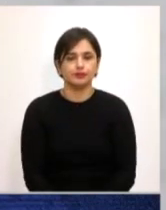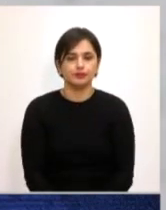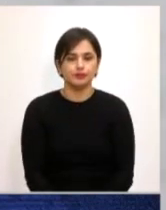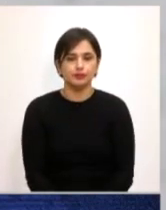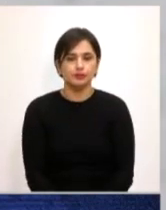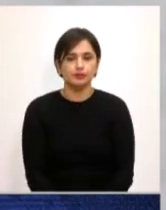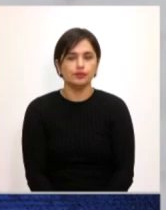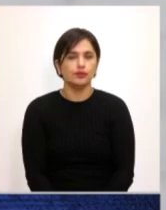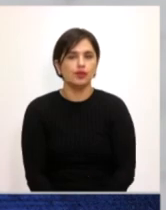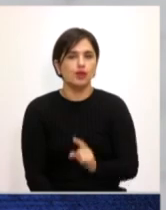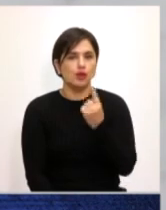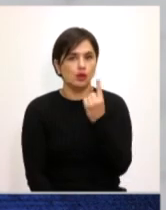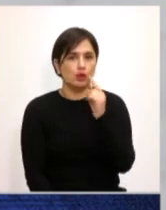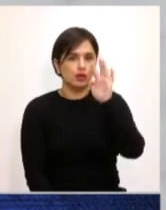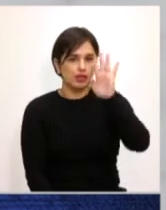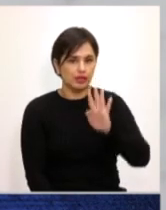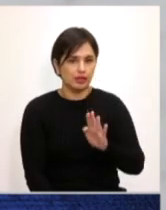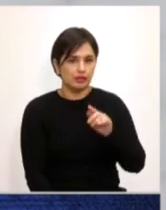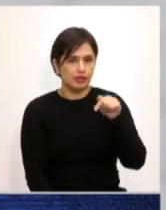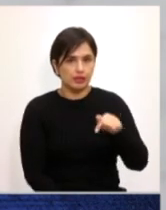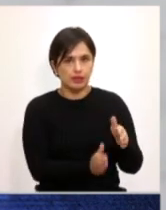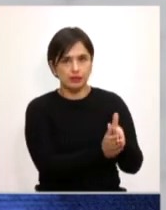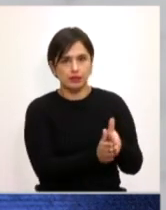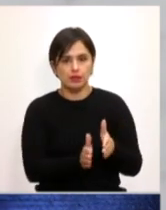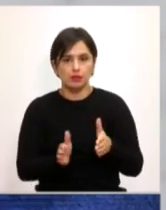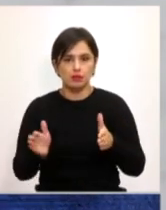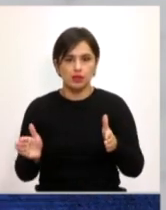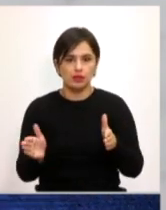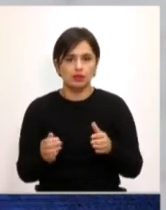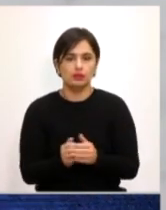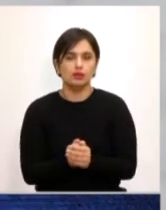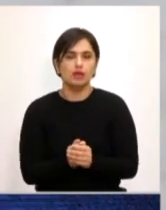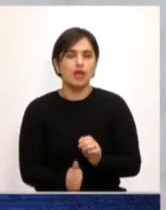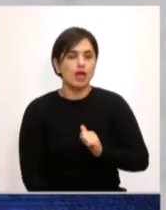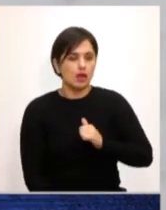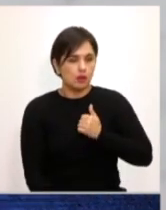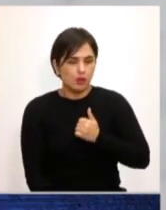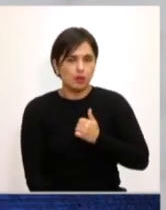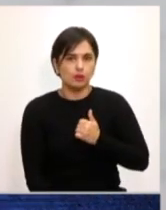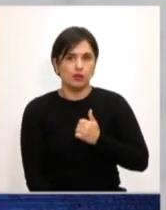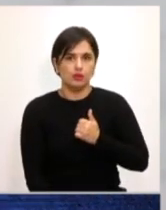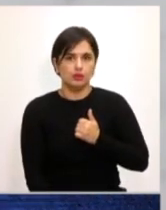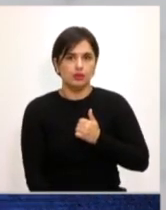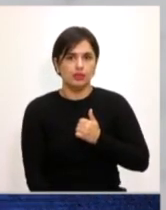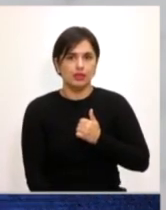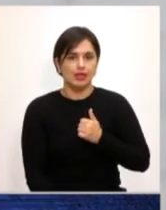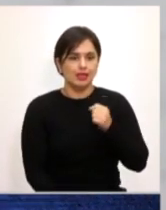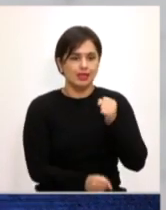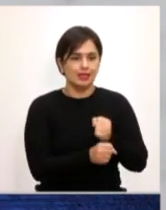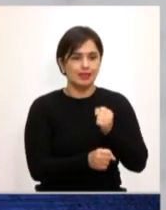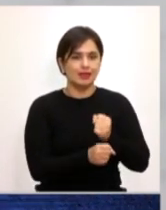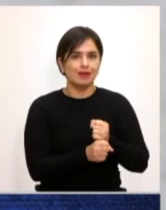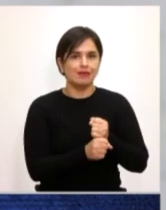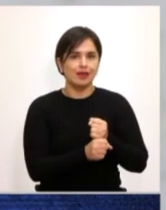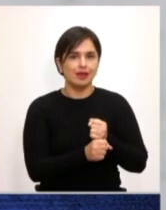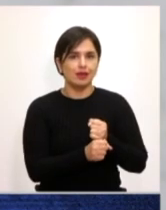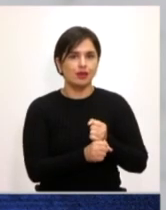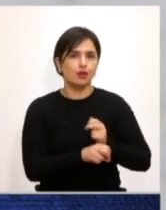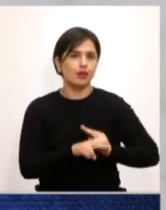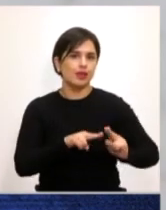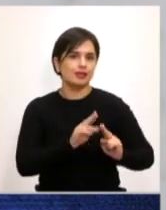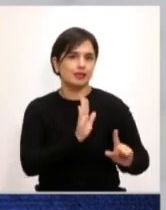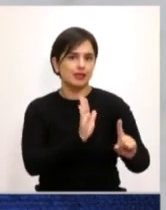Una característica destacable de este periodo ha sido la voluntad de acercar la labor legislativa a todos los territorios del